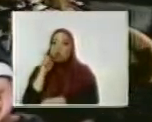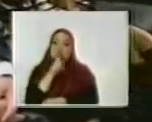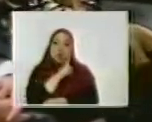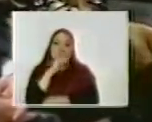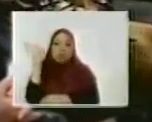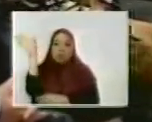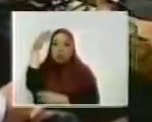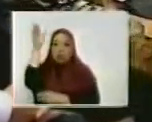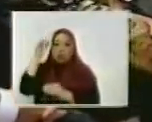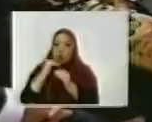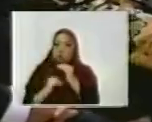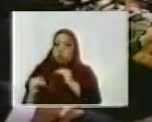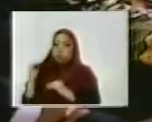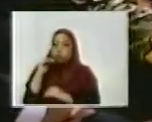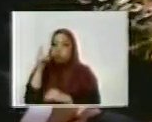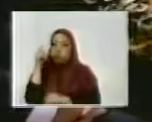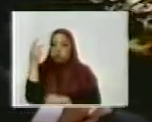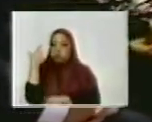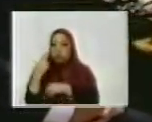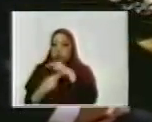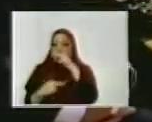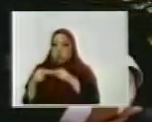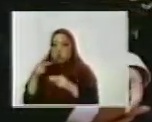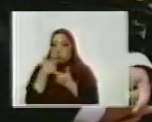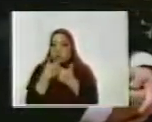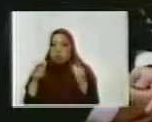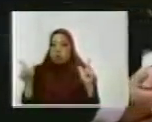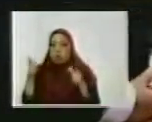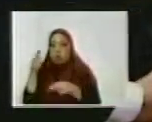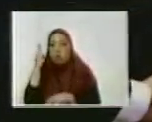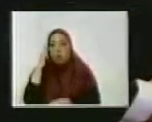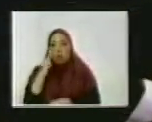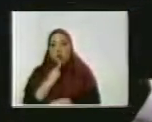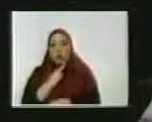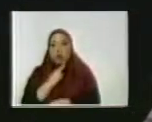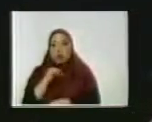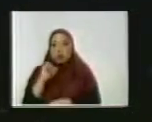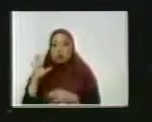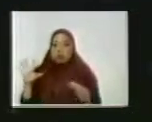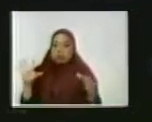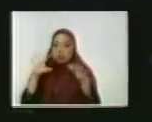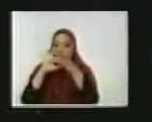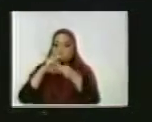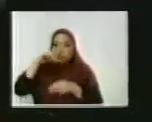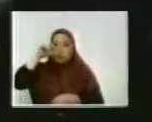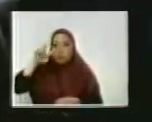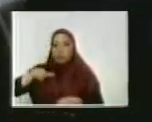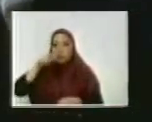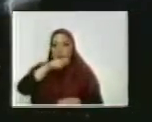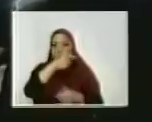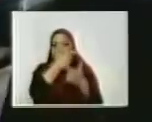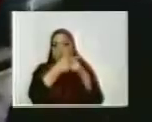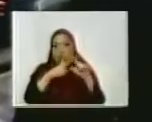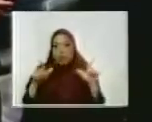a lo más alto en la construcción de la alternativa bolivariana de unión entre los pueblos libres de